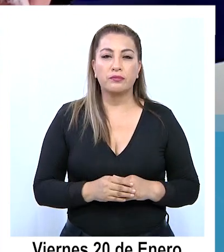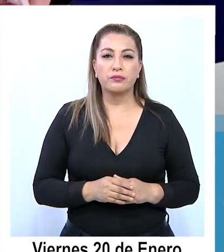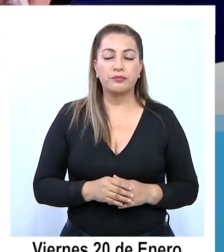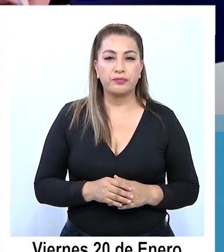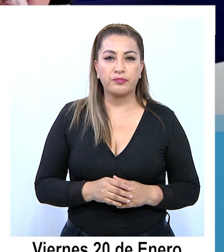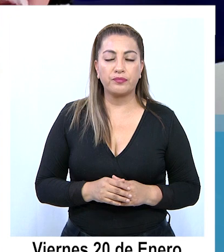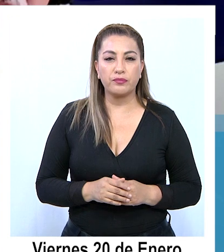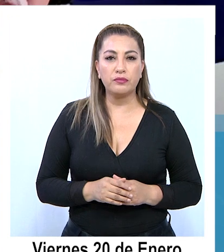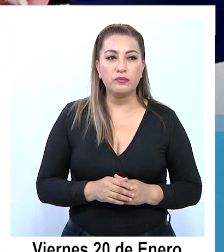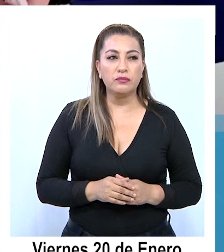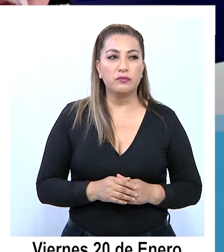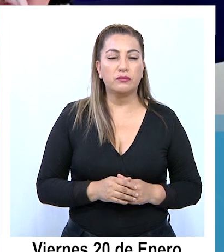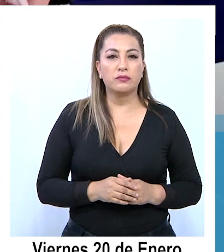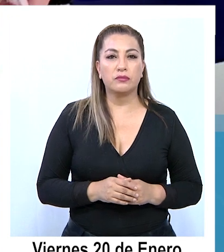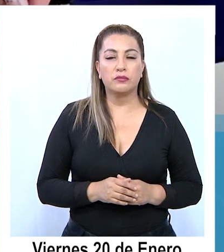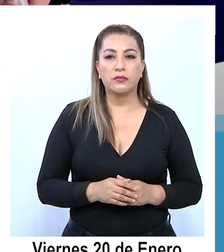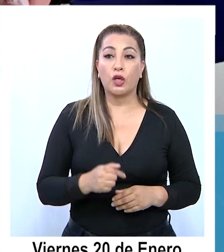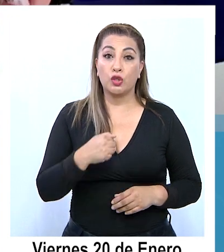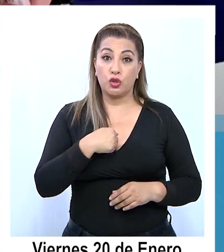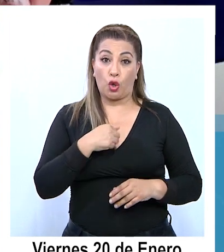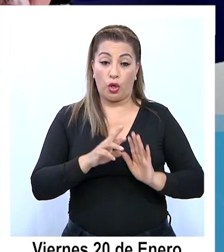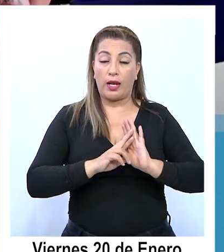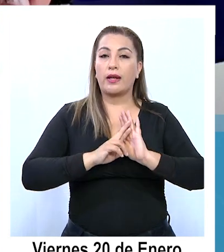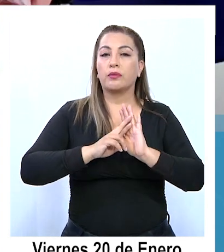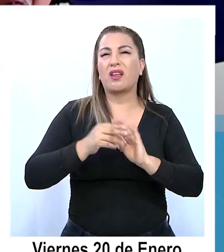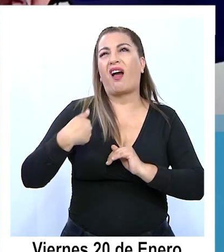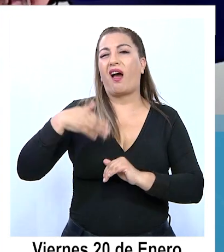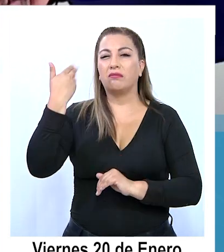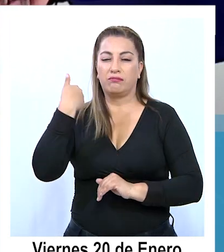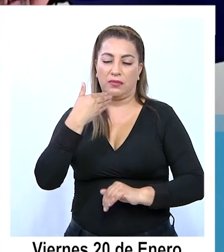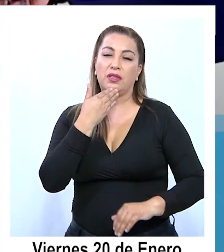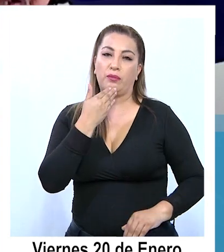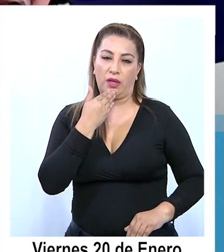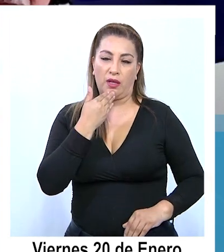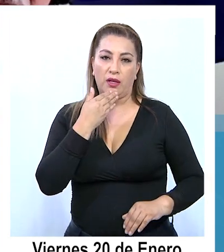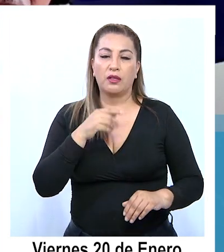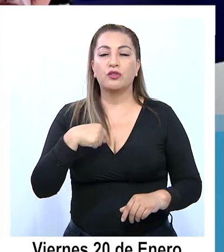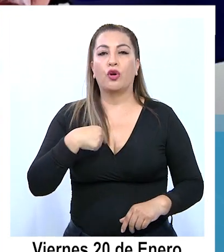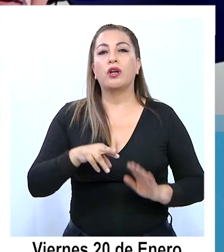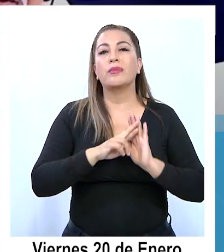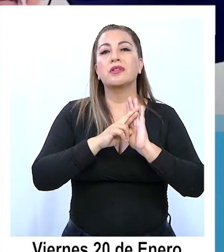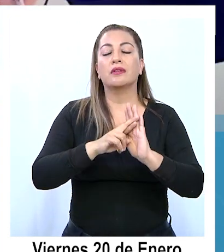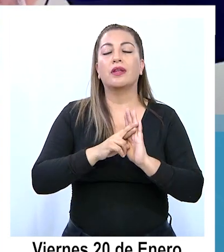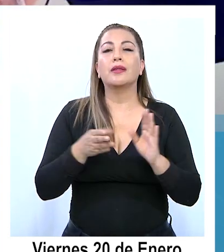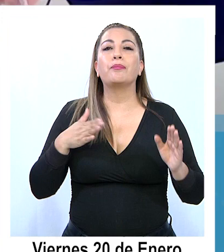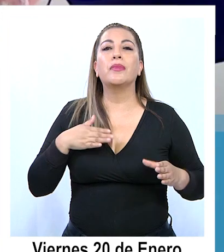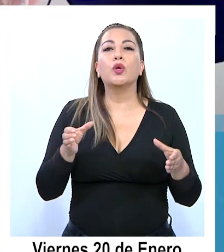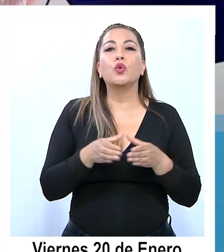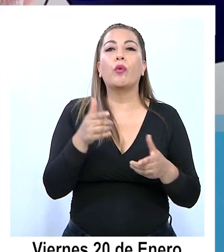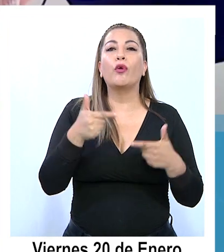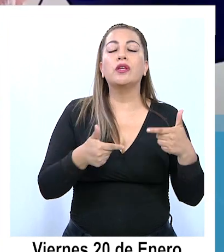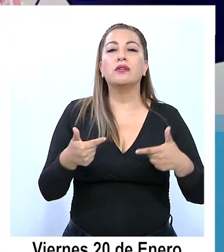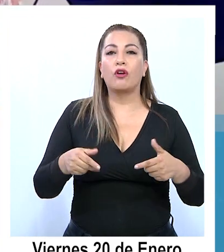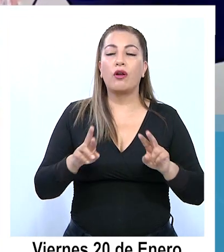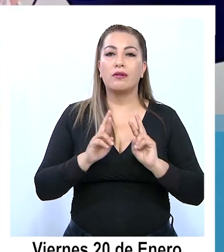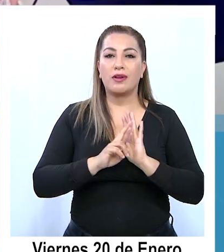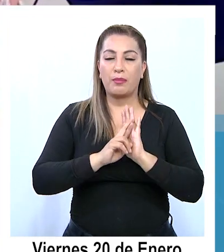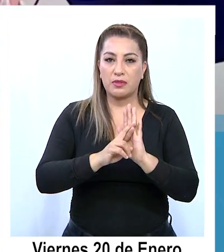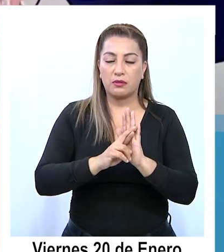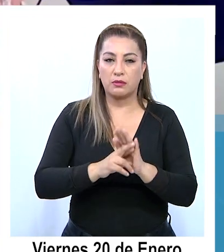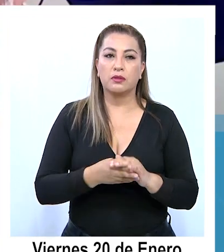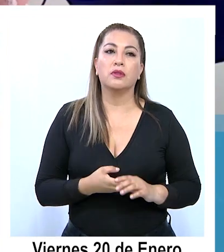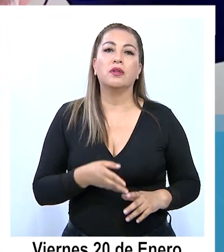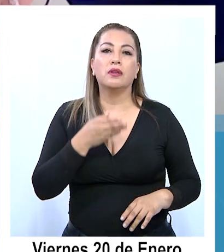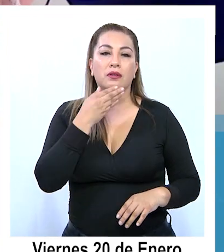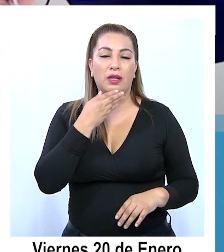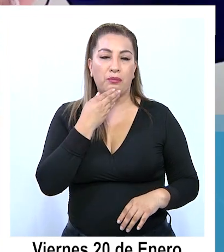garantías. A ver, yo soy la Ya. representante, o era la Sí. representante de la mesa de seguridad por mi partido. Uh -huh. Antes del tema de los indultos,